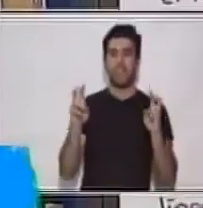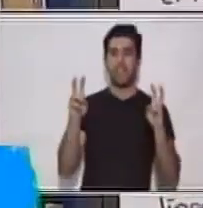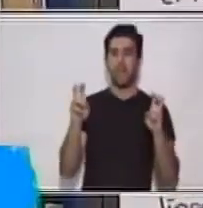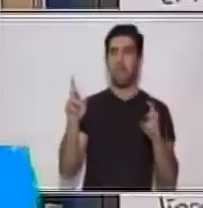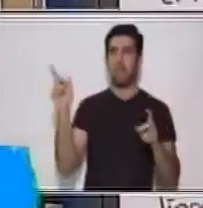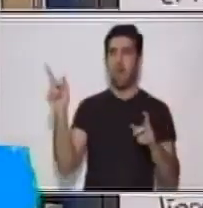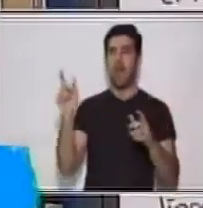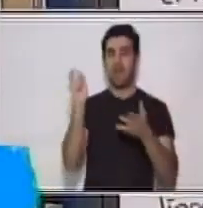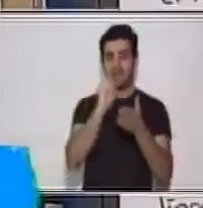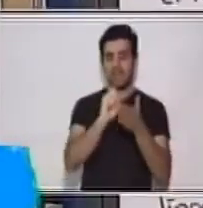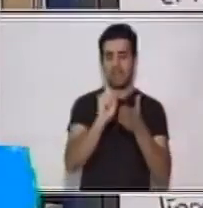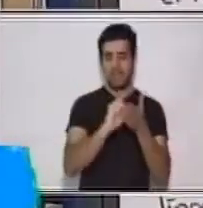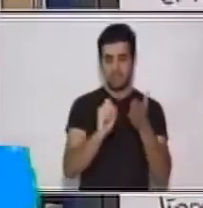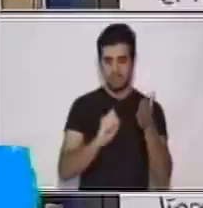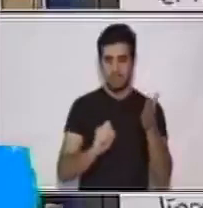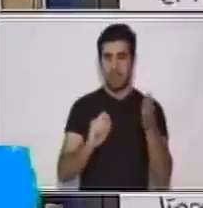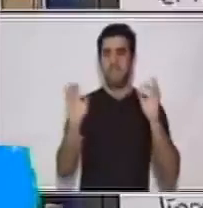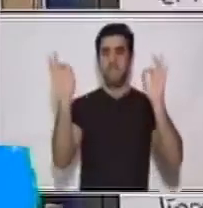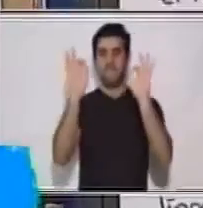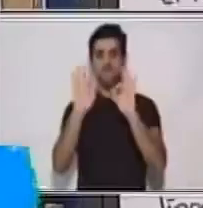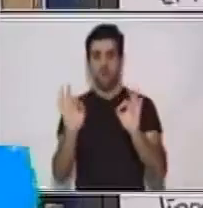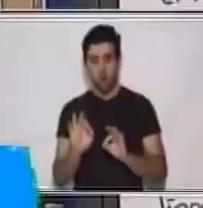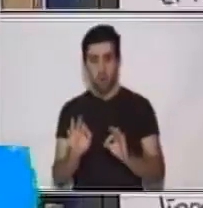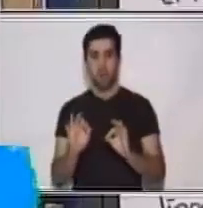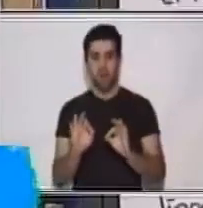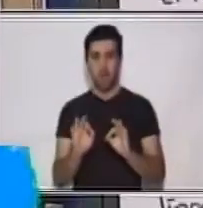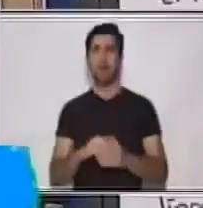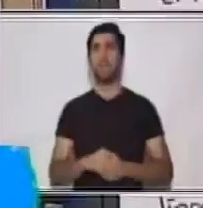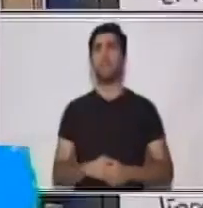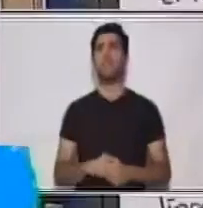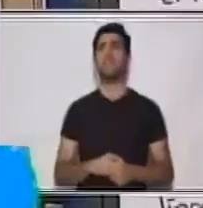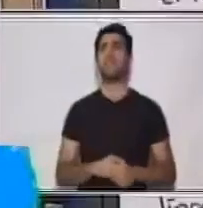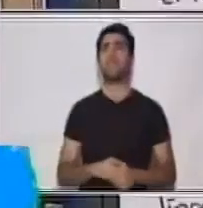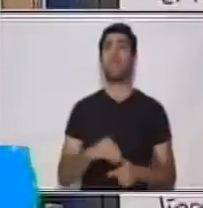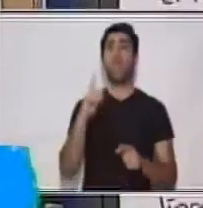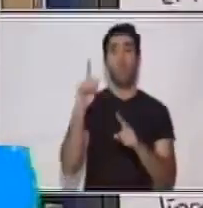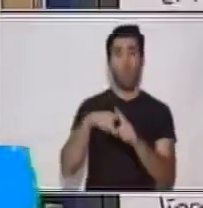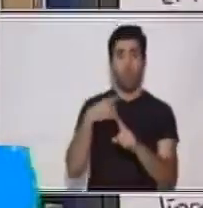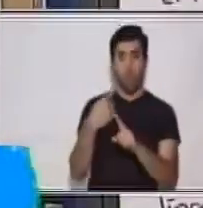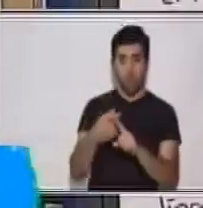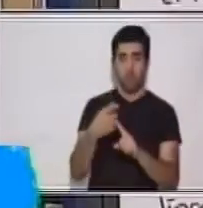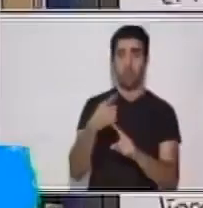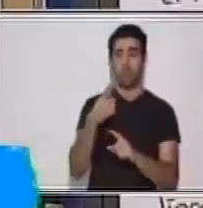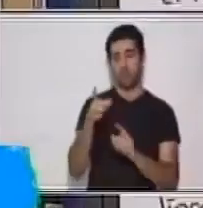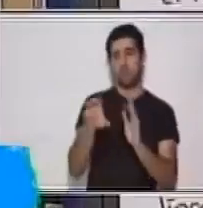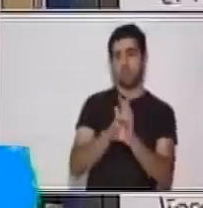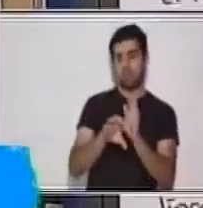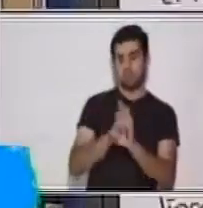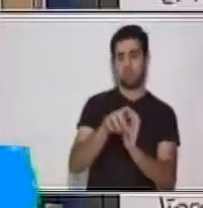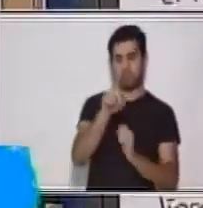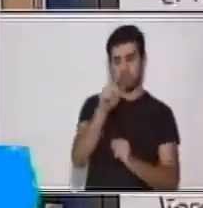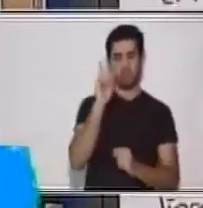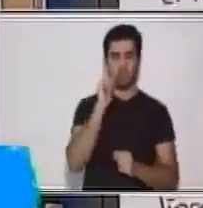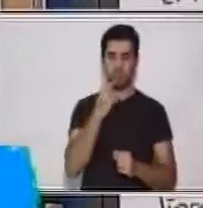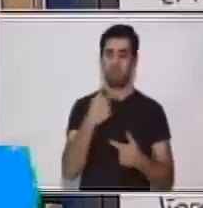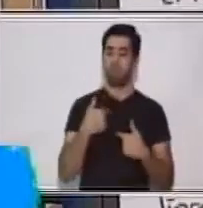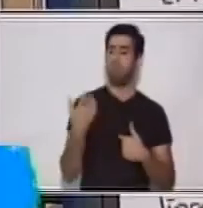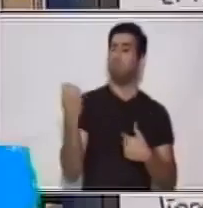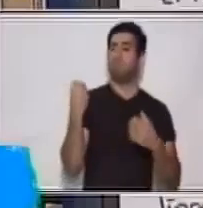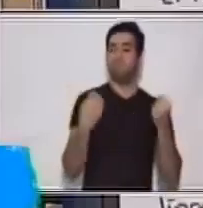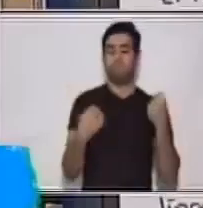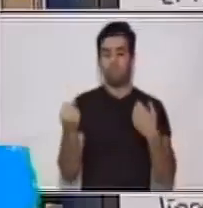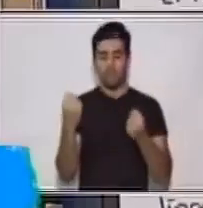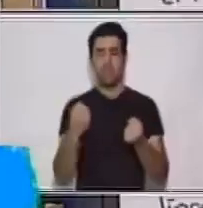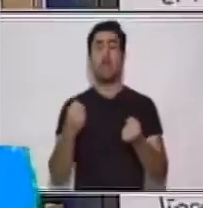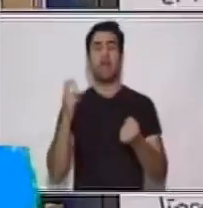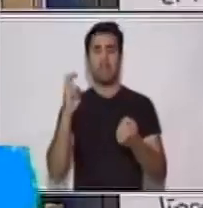hablamos de escribir poesía o de escribir o redactar poemas, debemos tomar en cuenta que la mayoría de ellos consta